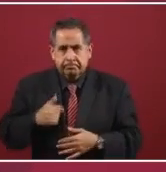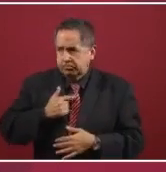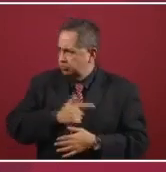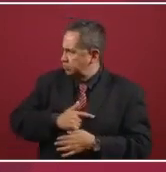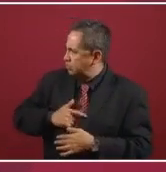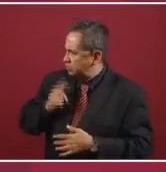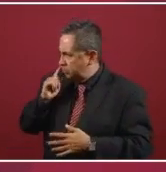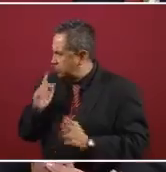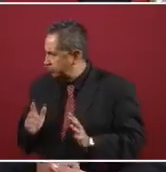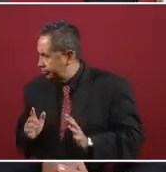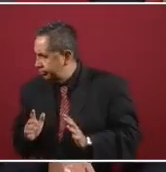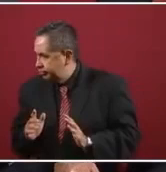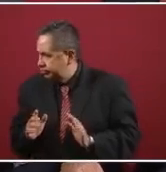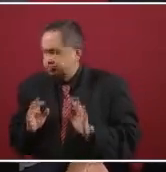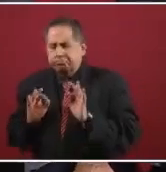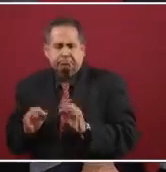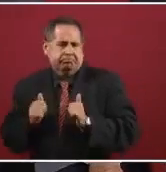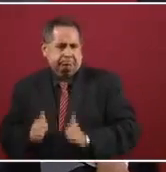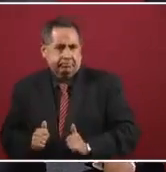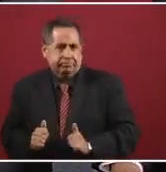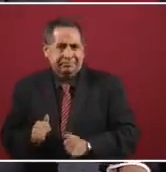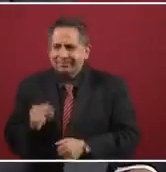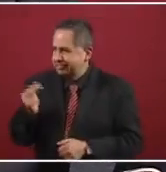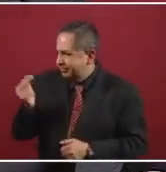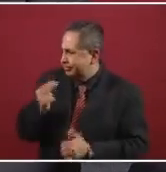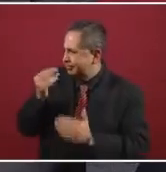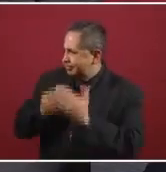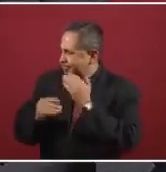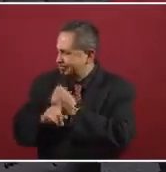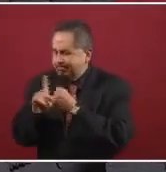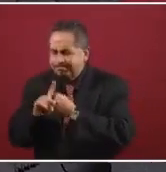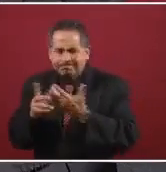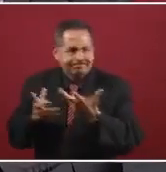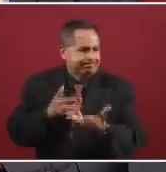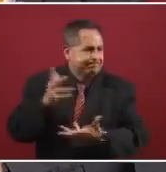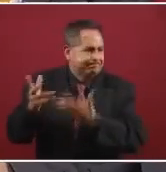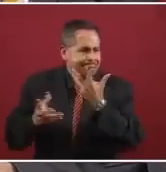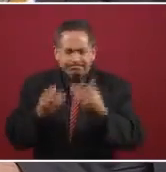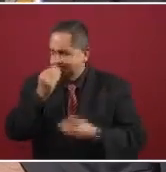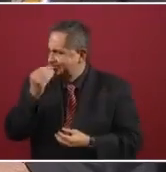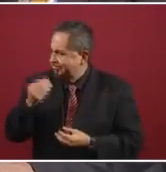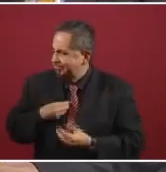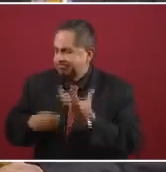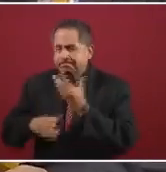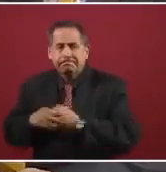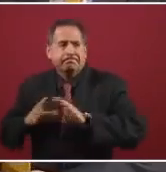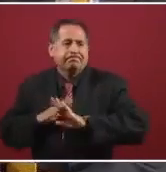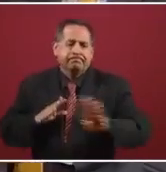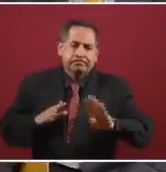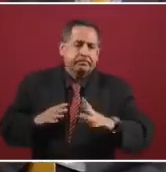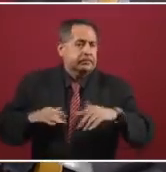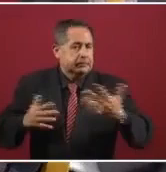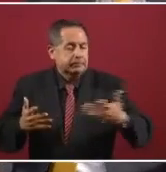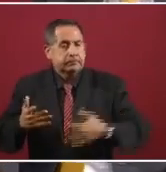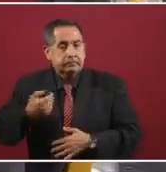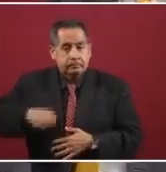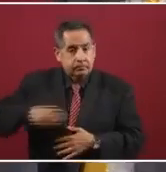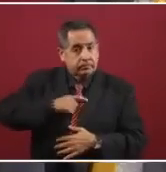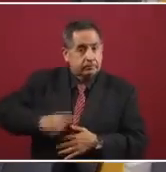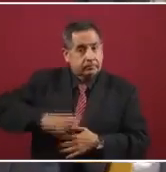lo hacen por necesidad. Nosotros, por respeto a